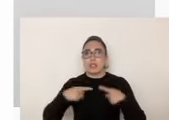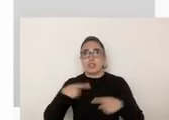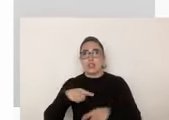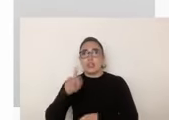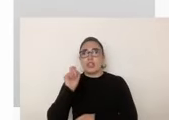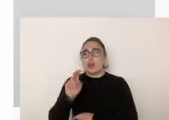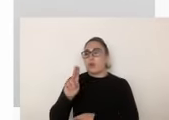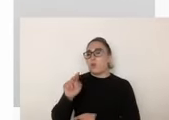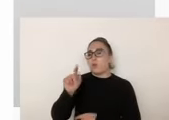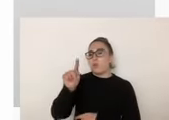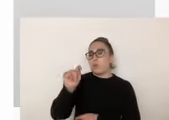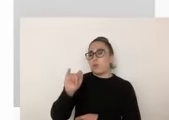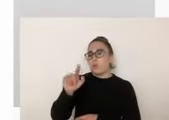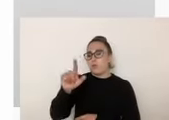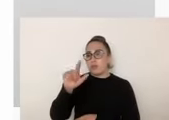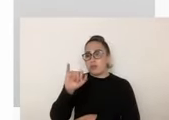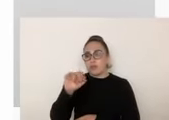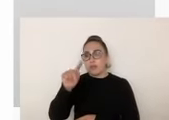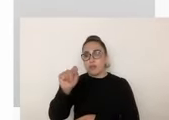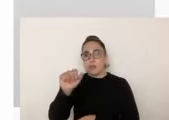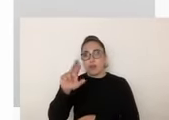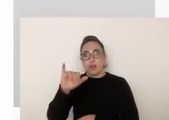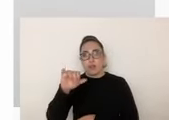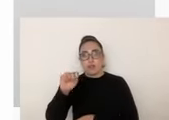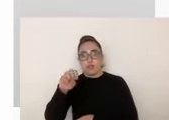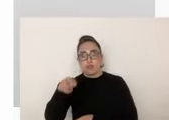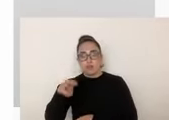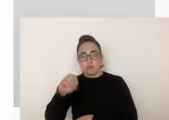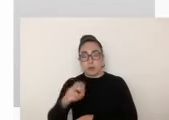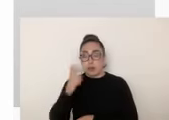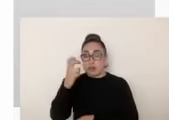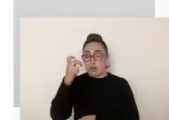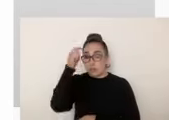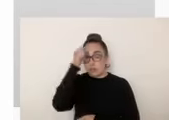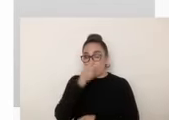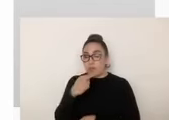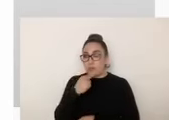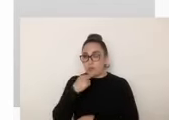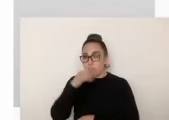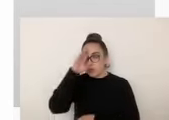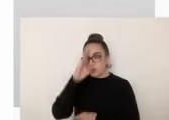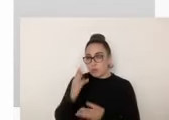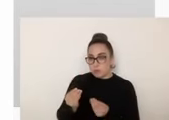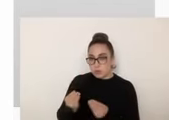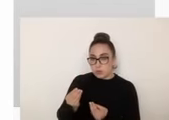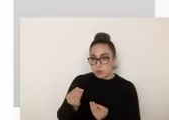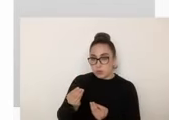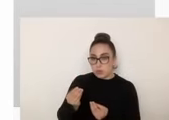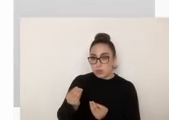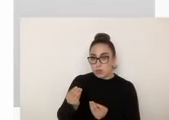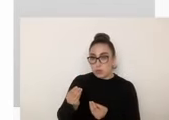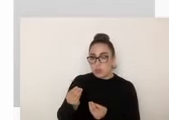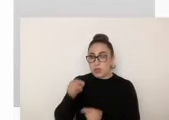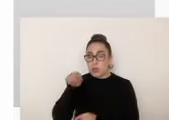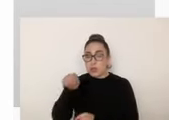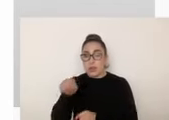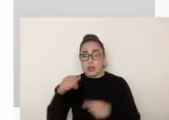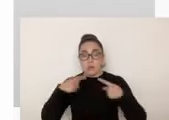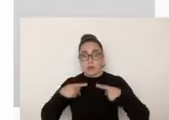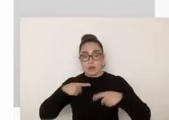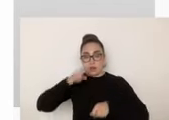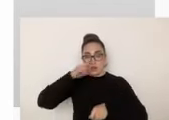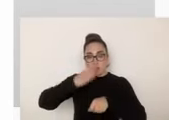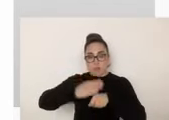parte de las teorías consecuencialistas, que tuvo mucha importancia, como dice Ferrajoli. Los utilitaristas fueron las personas